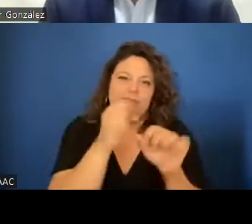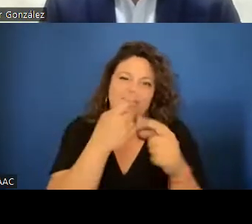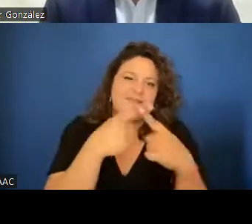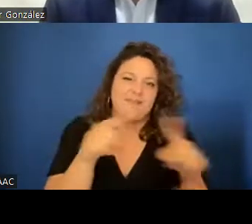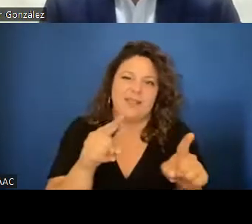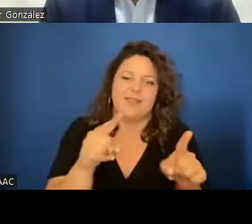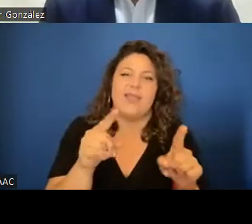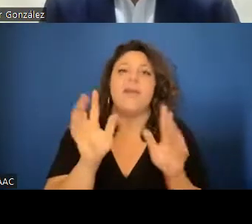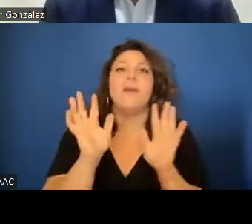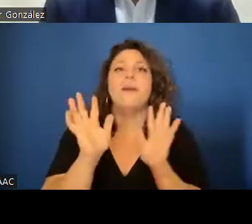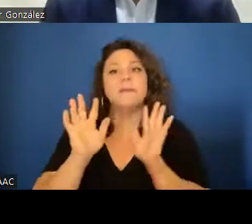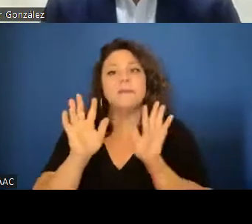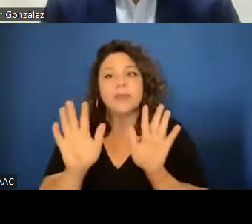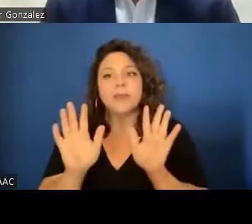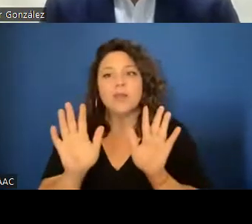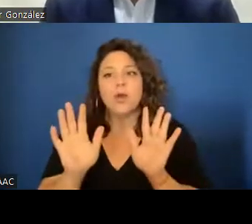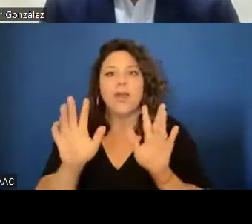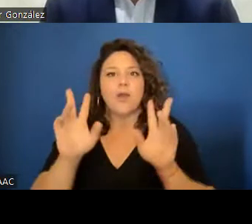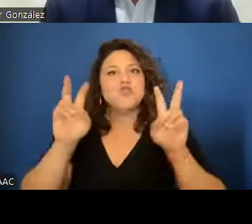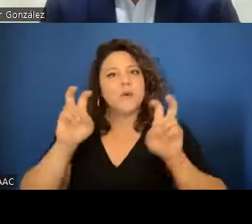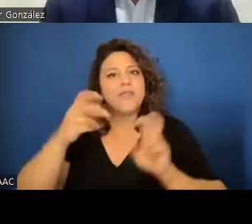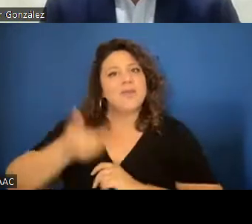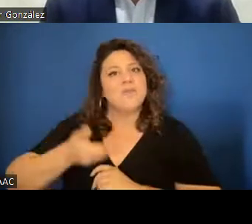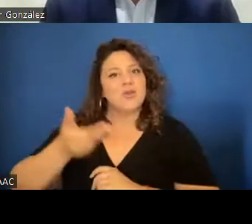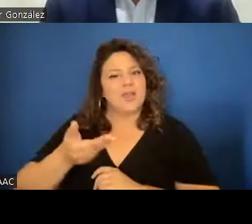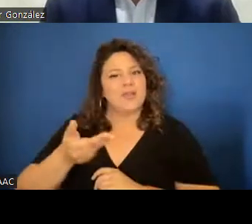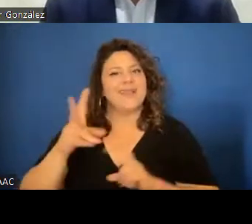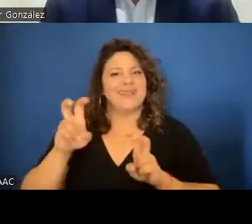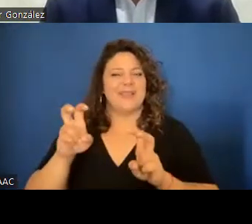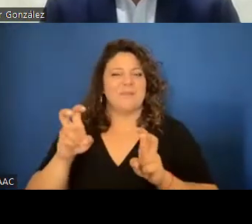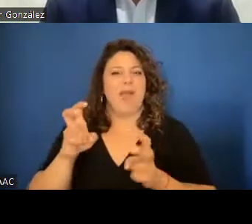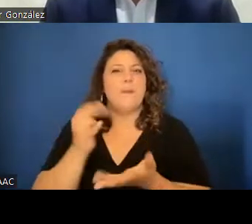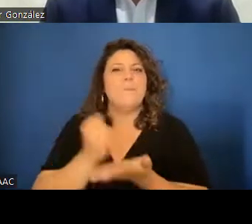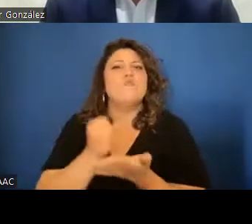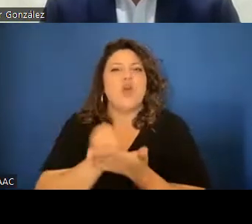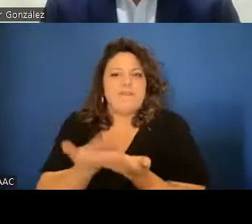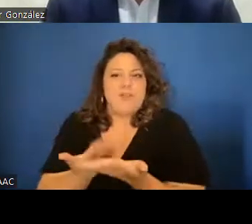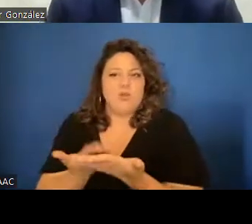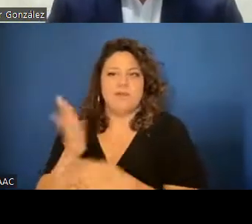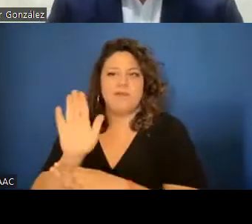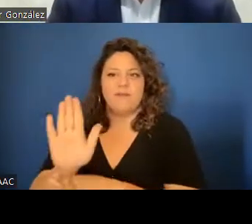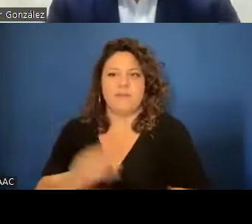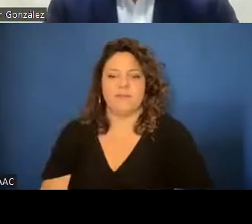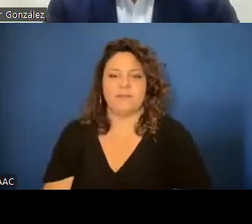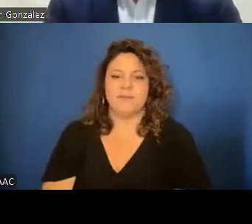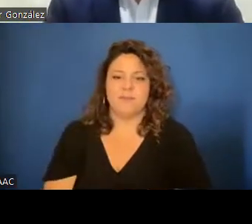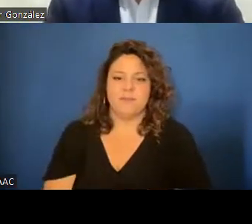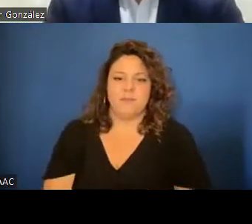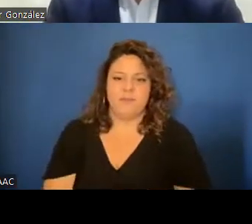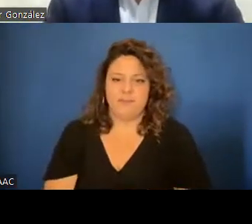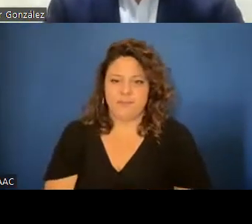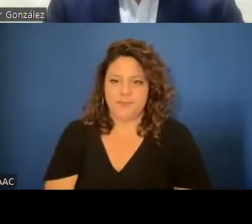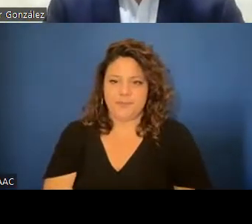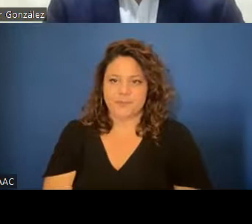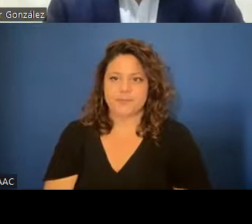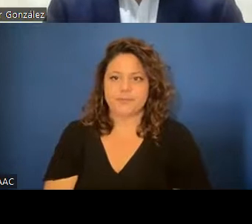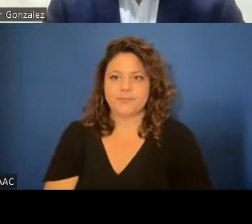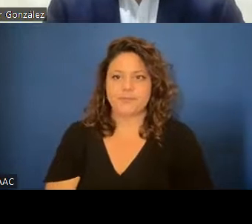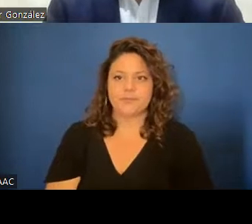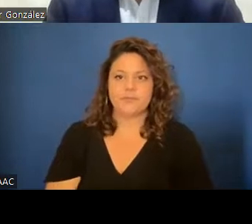tiene que justificar que lo está haciendo, primero, sin esa intención discriminatoria y segundo,